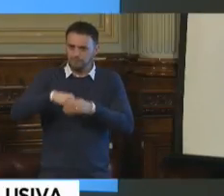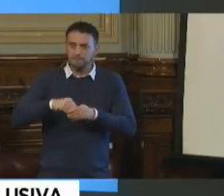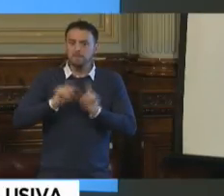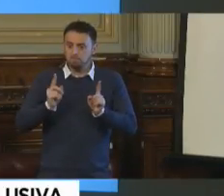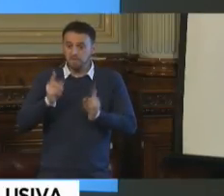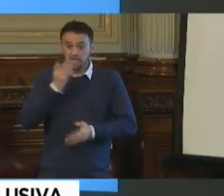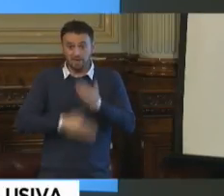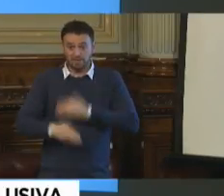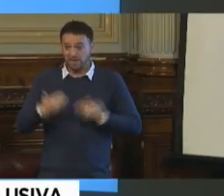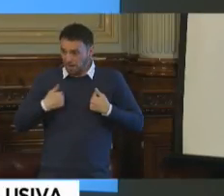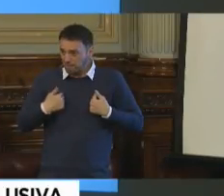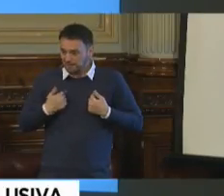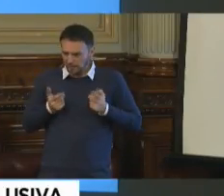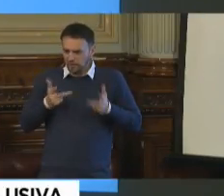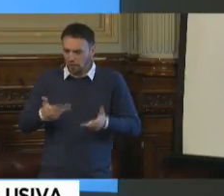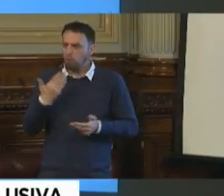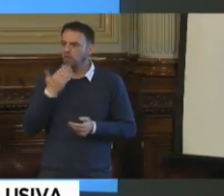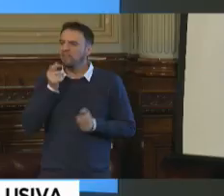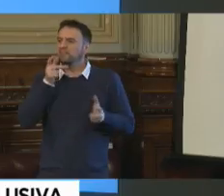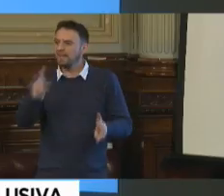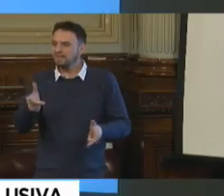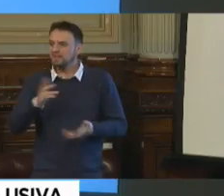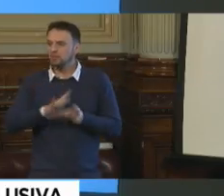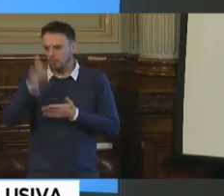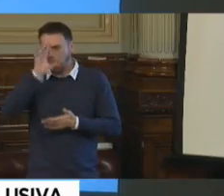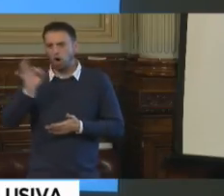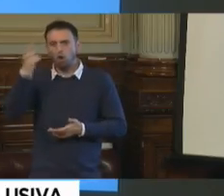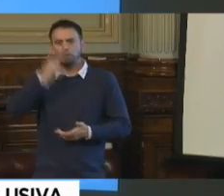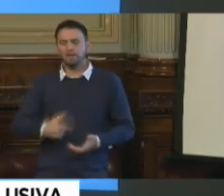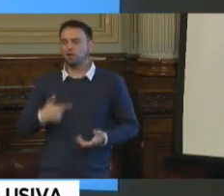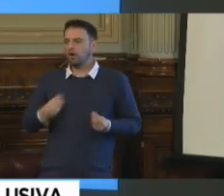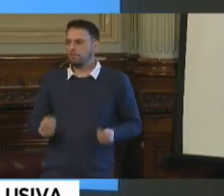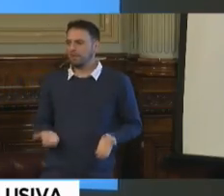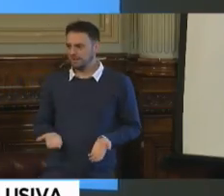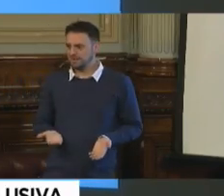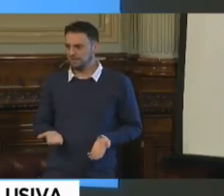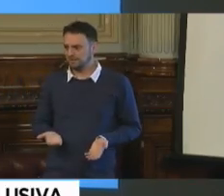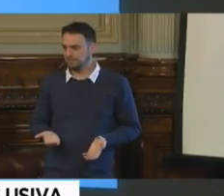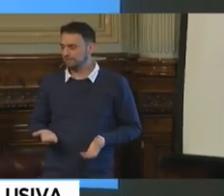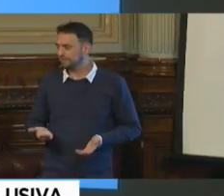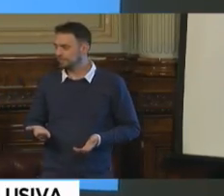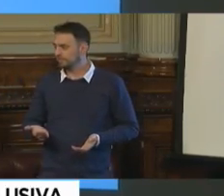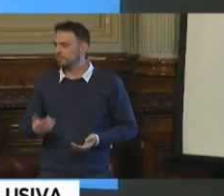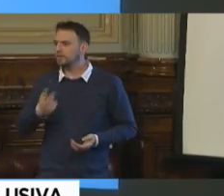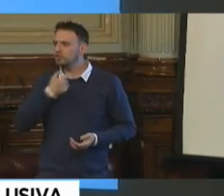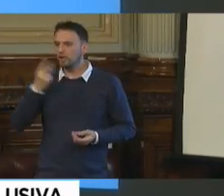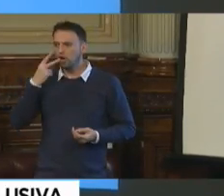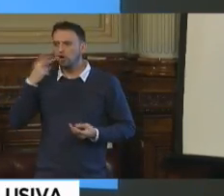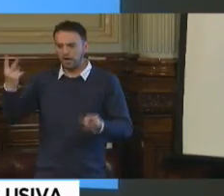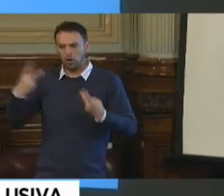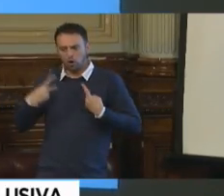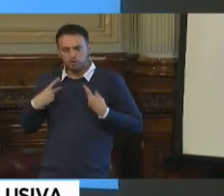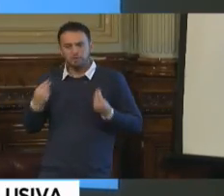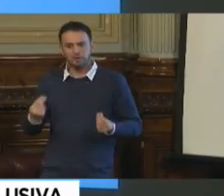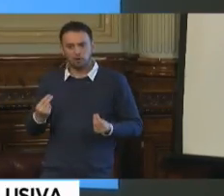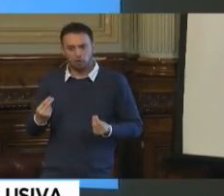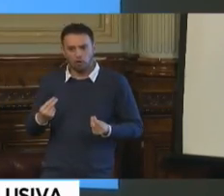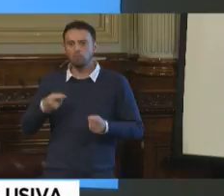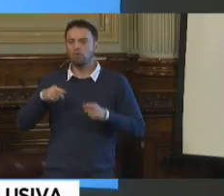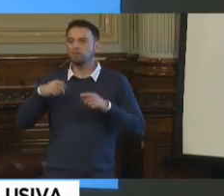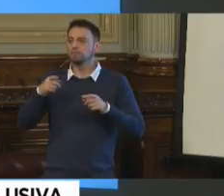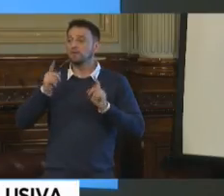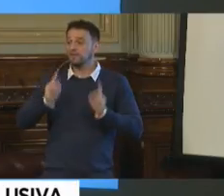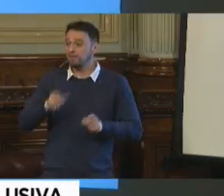y las propias personas con discapacidad pudieron intervenir en la manera en la que quieren ser vistas y en